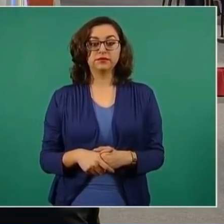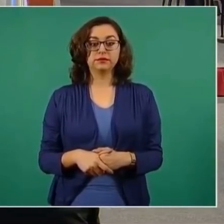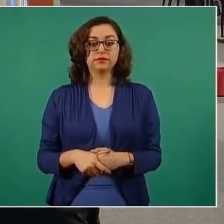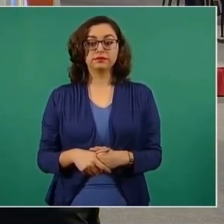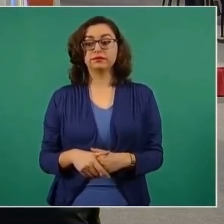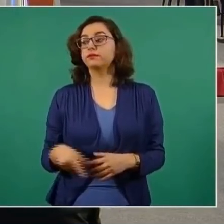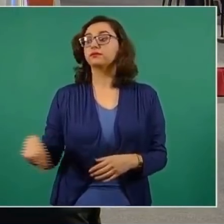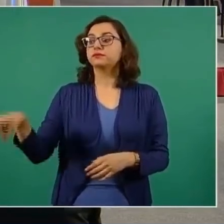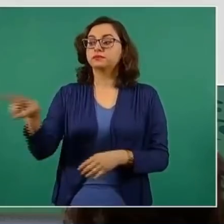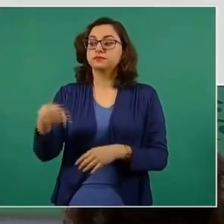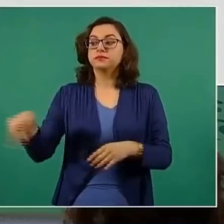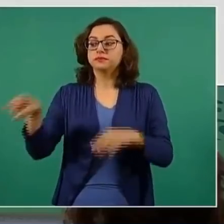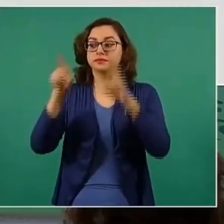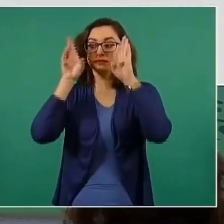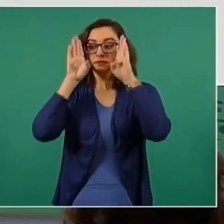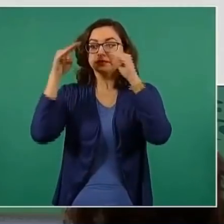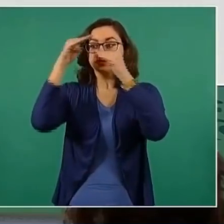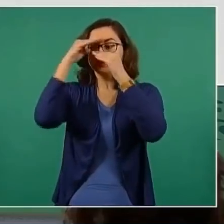los conservadores